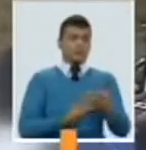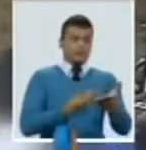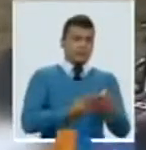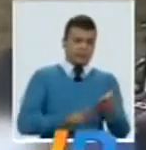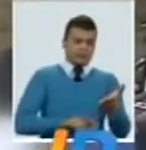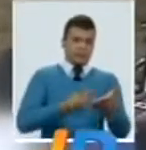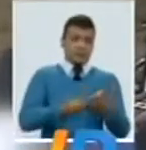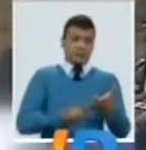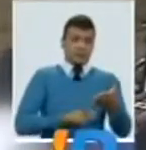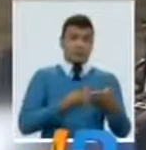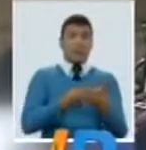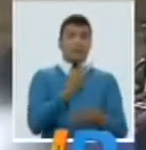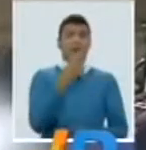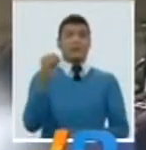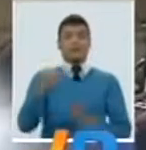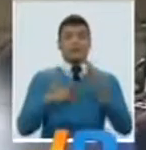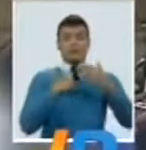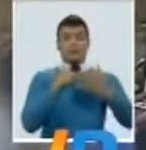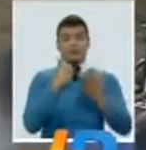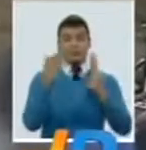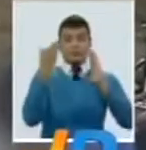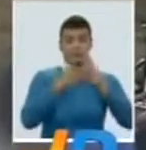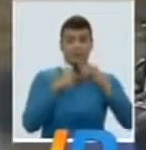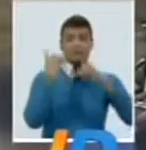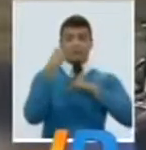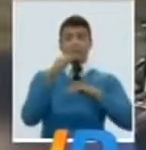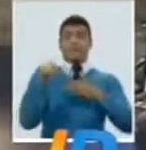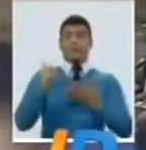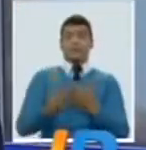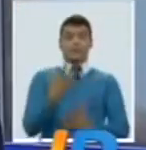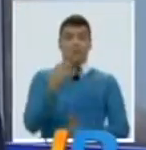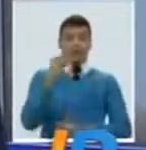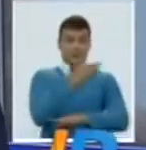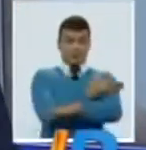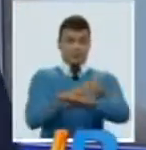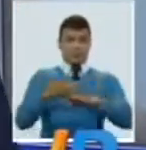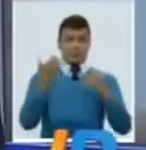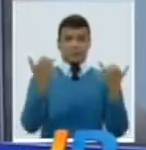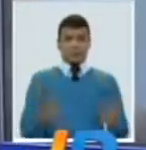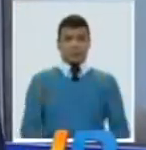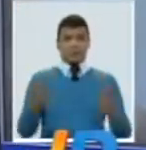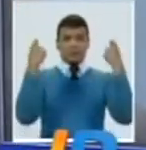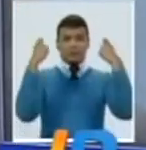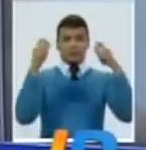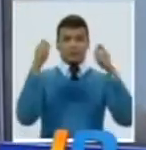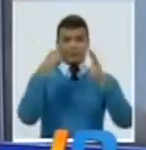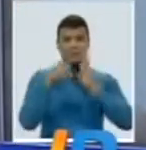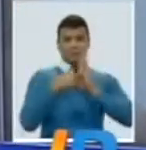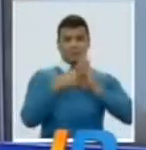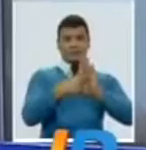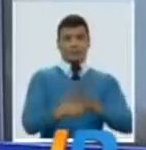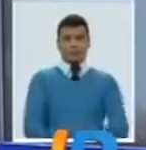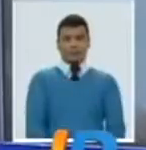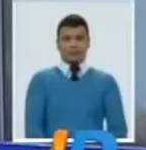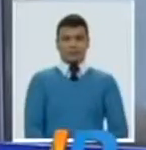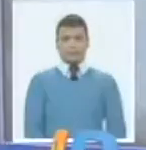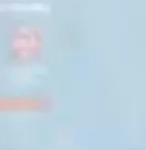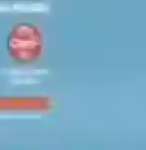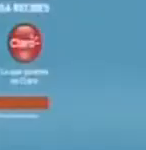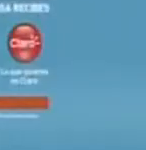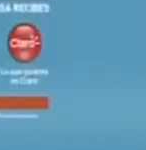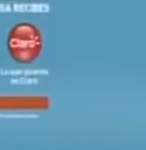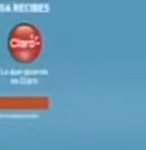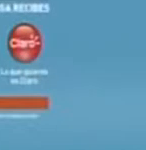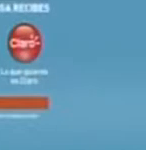sumas que van desde los 200 mil pesos hasta los 50 millones de pesos. La siguiente es una mención comercial. En Prepago